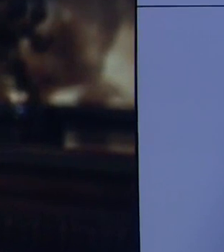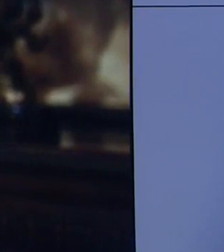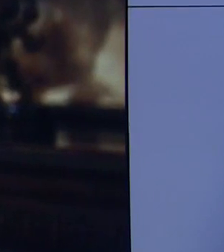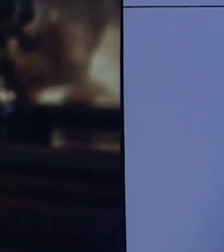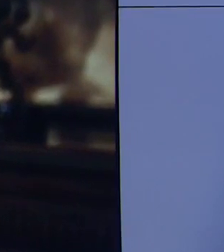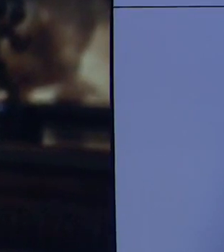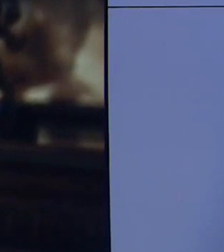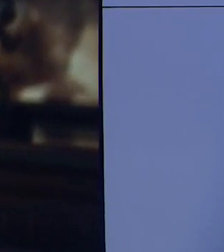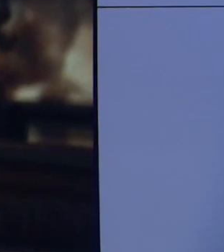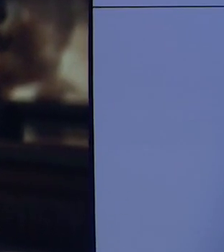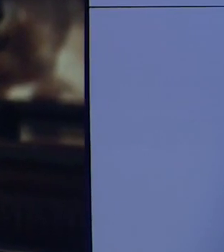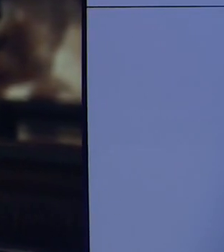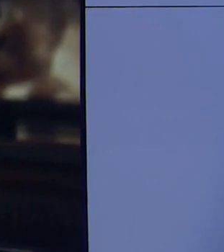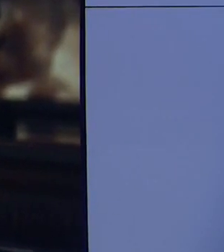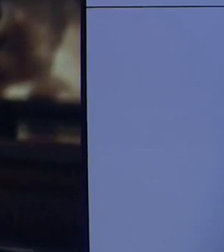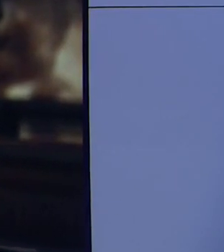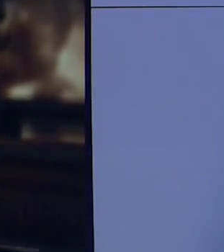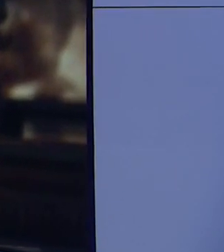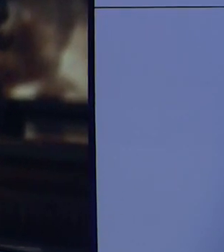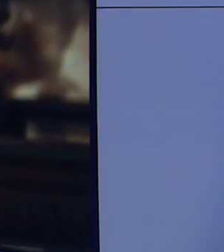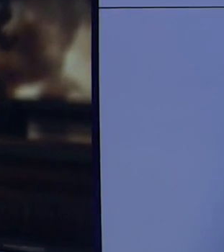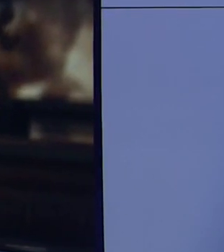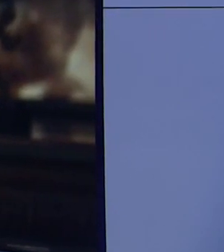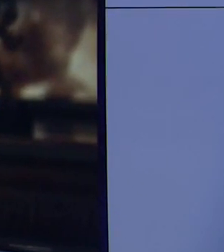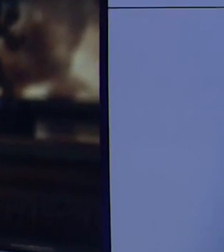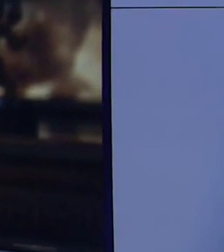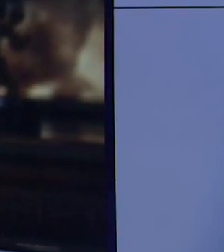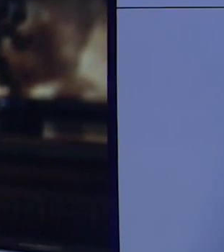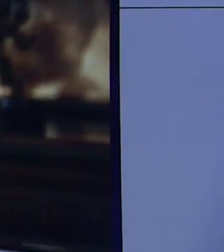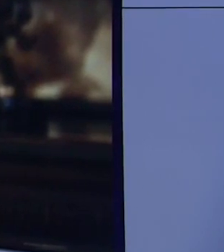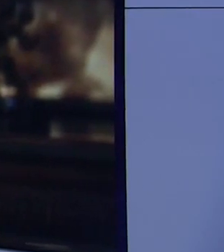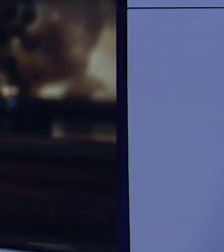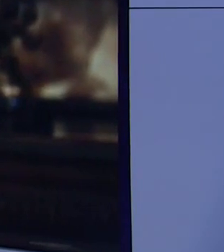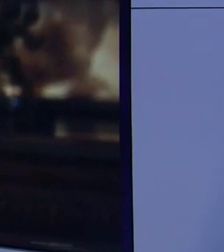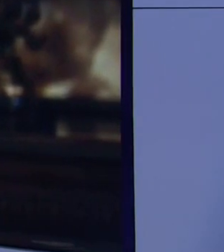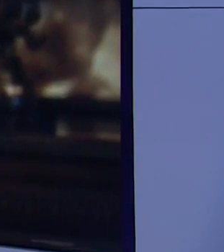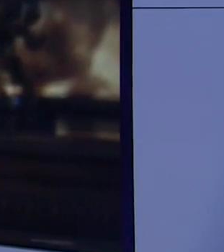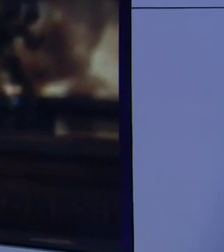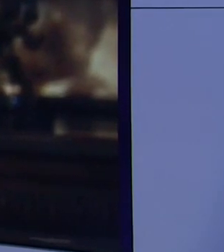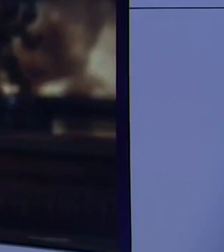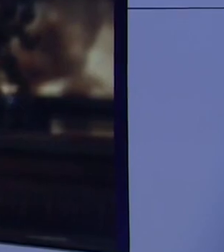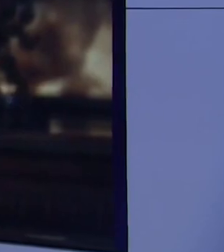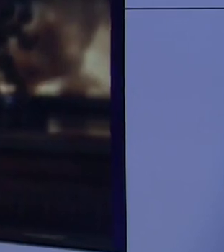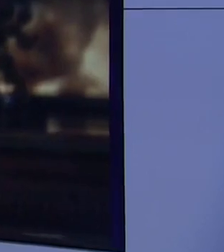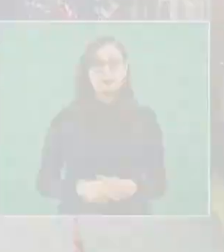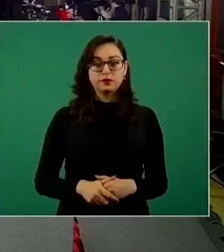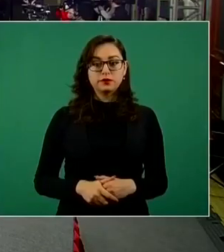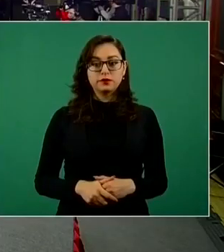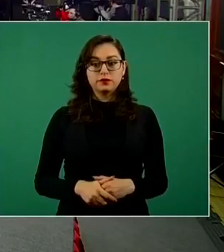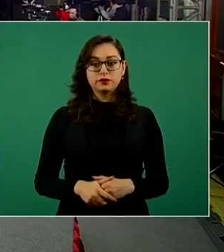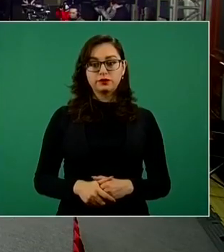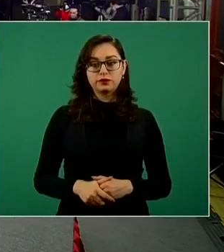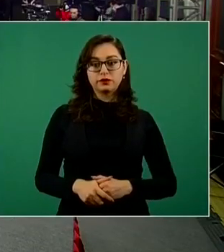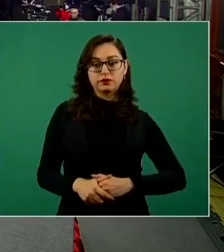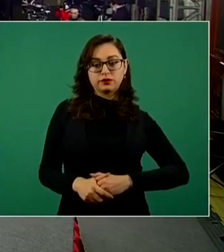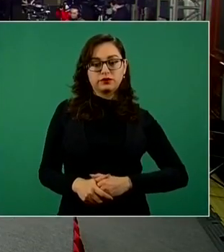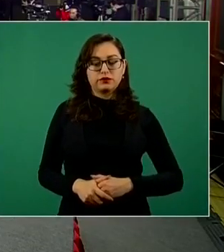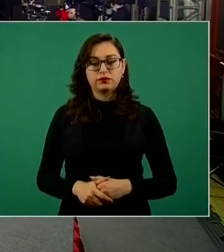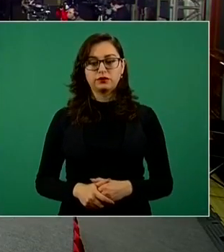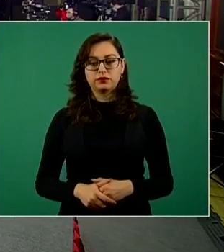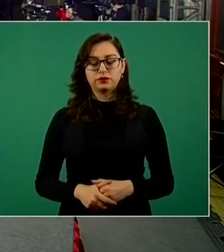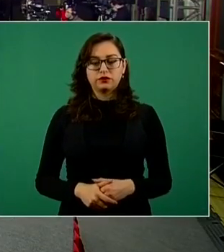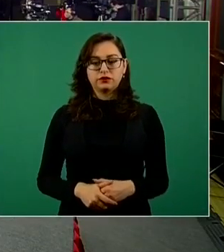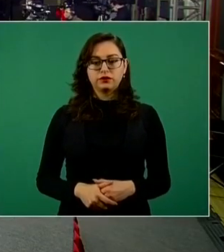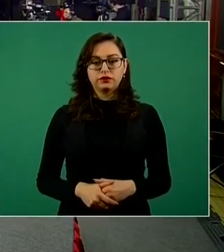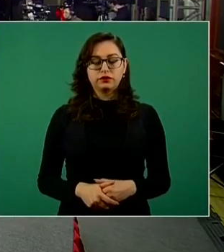la escritora beatriz gutiérrez muller resultó negativa al contagio creo que podemos